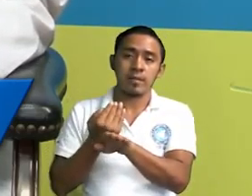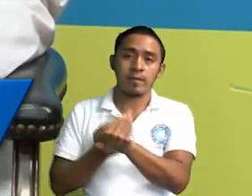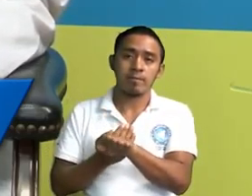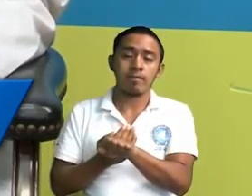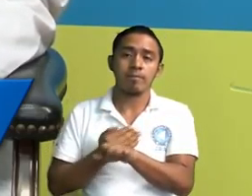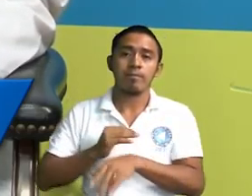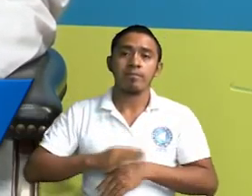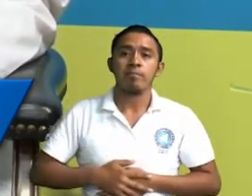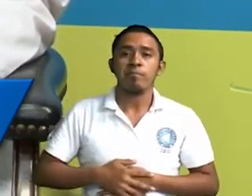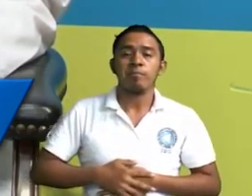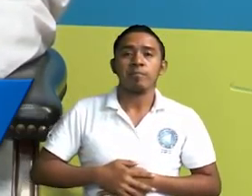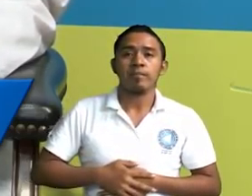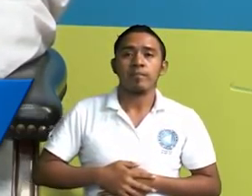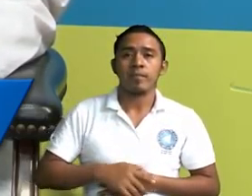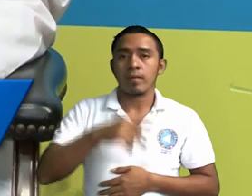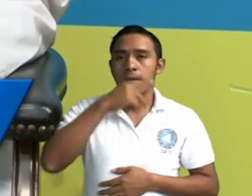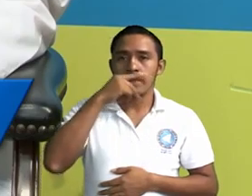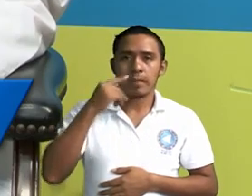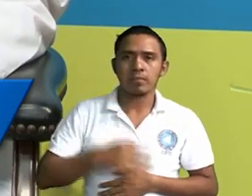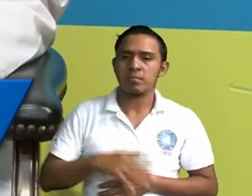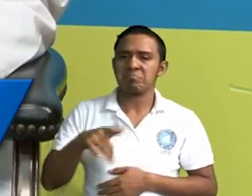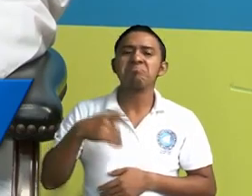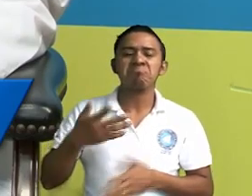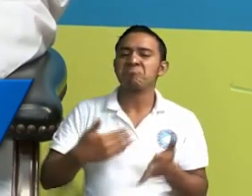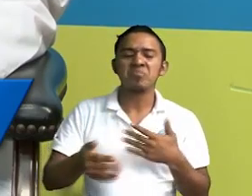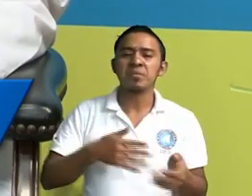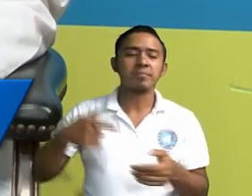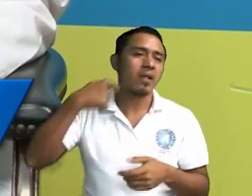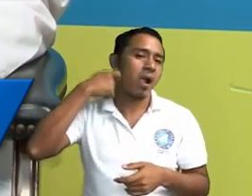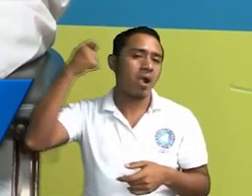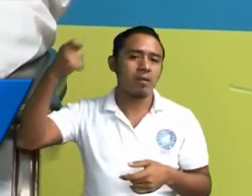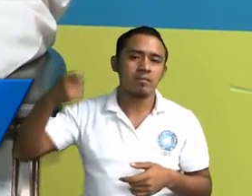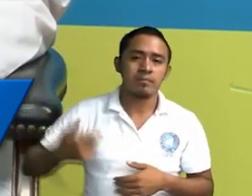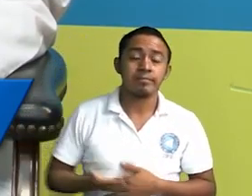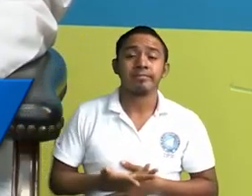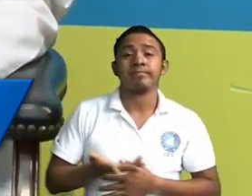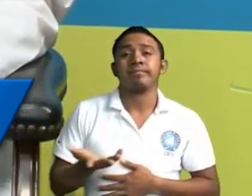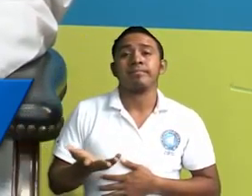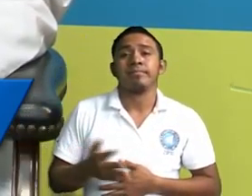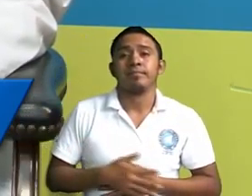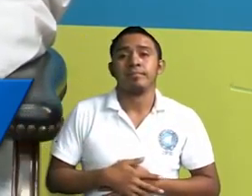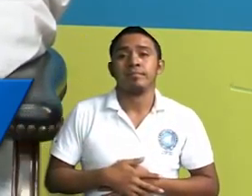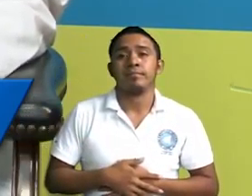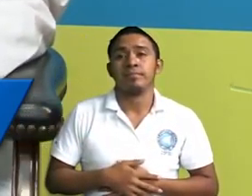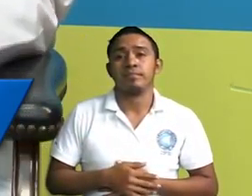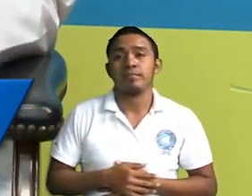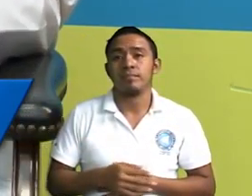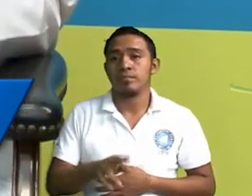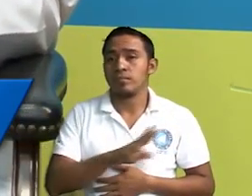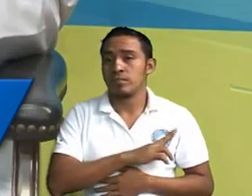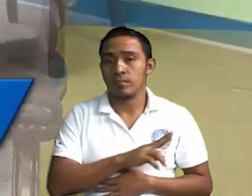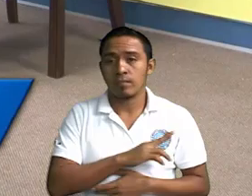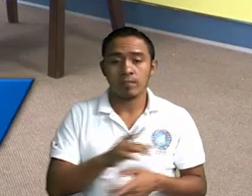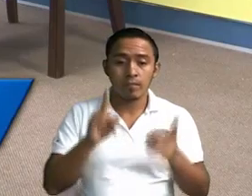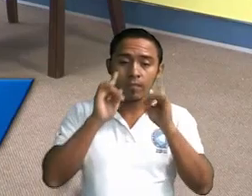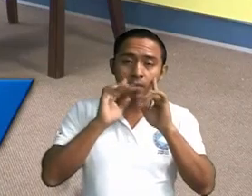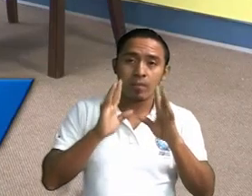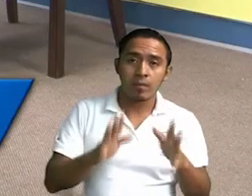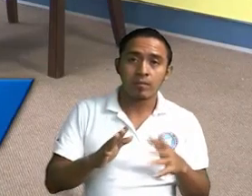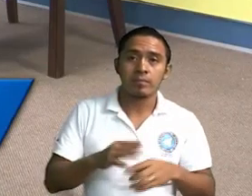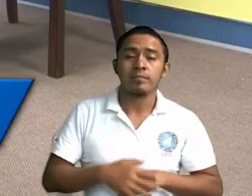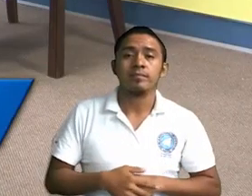qué pasa el papá que no sabe te dice no sé qué será no importa ya entonces vemos que no hay ese cuidado no